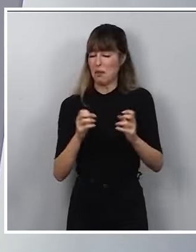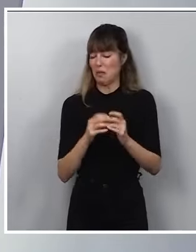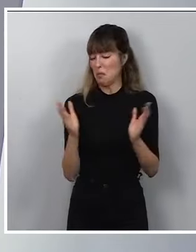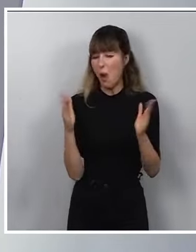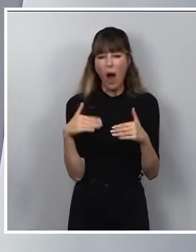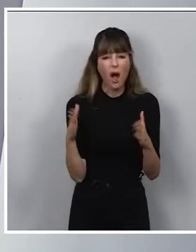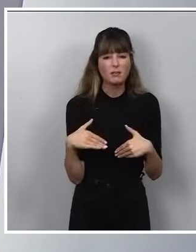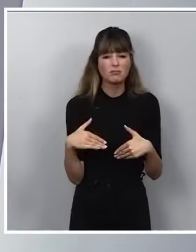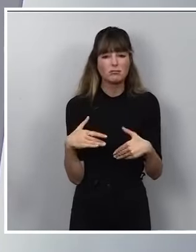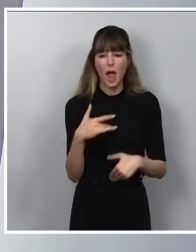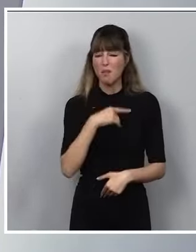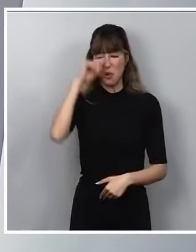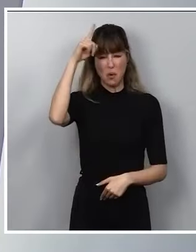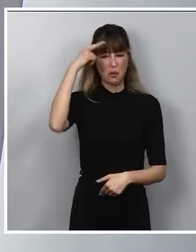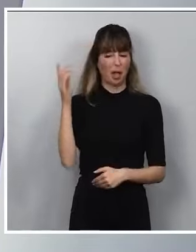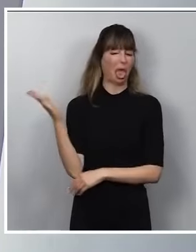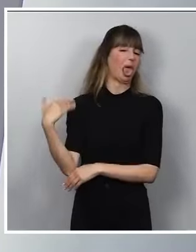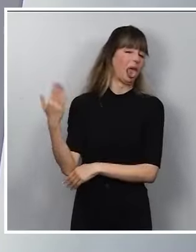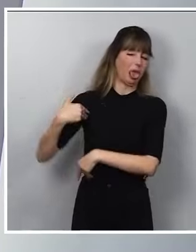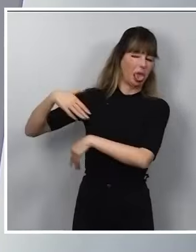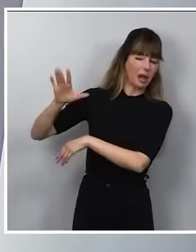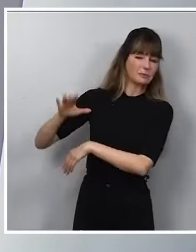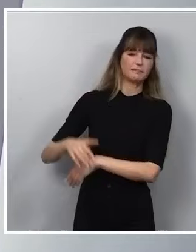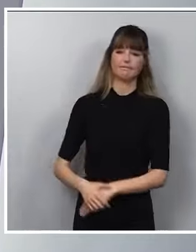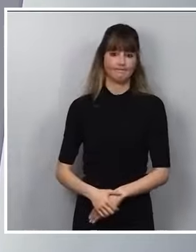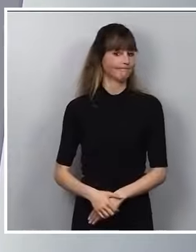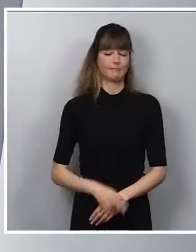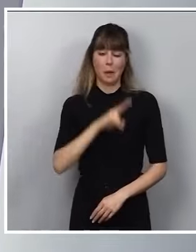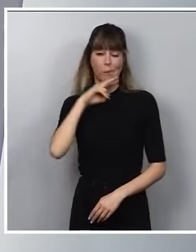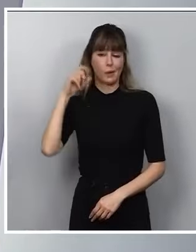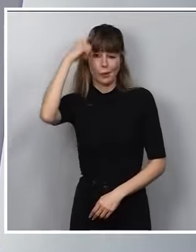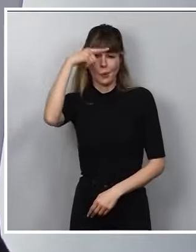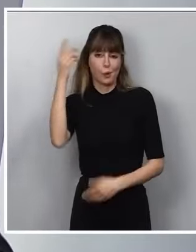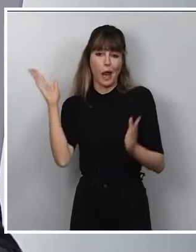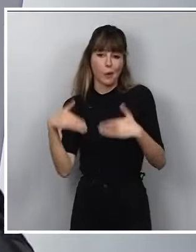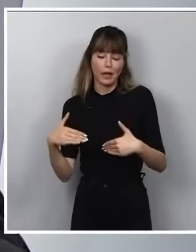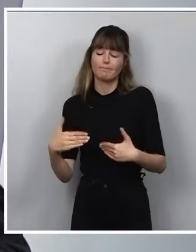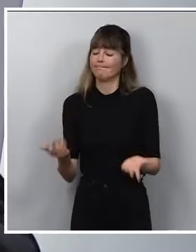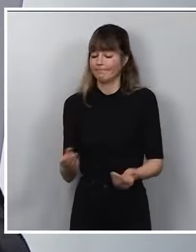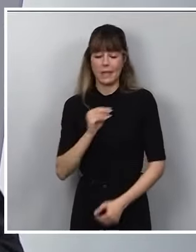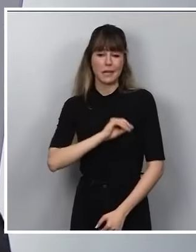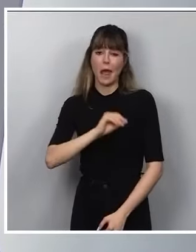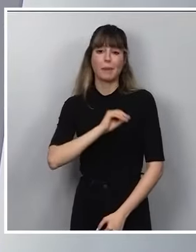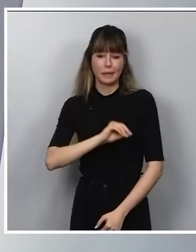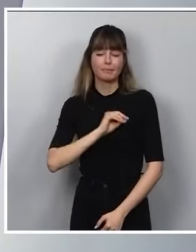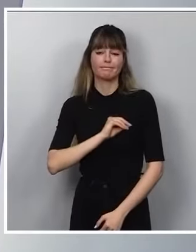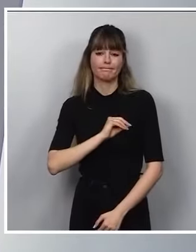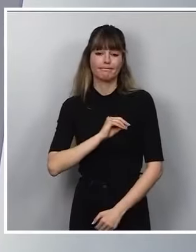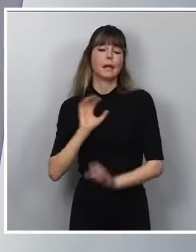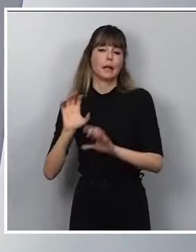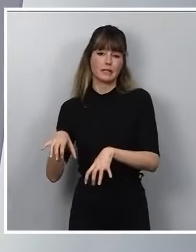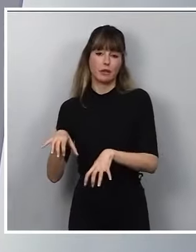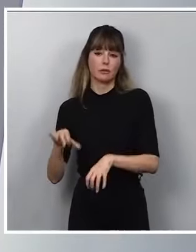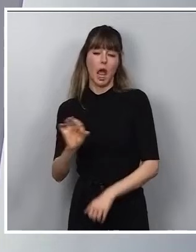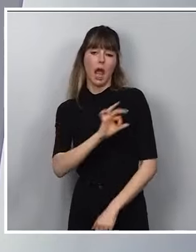de y de amor por la cultura de amor por lo que los valores de la cultura representa Pues están en este caso representados en Castilla León Por el